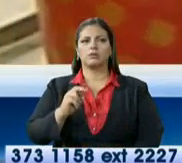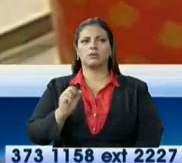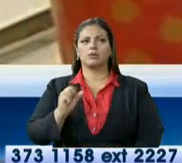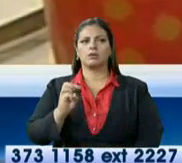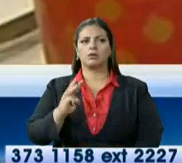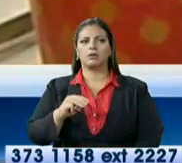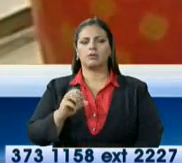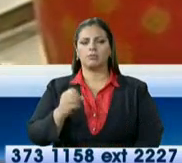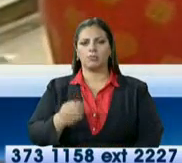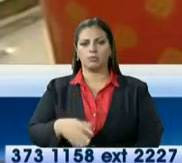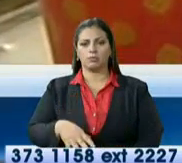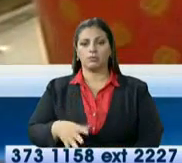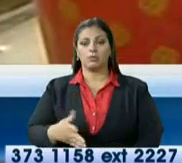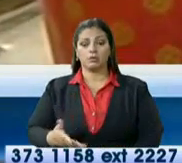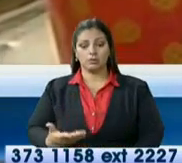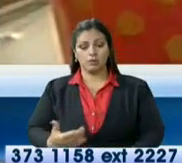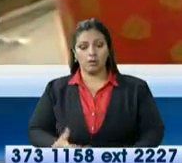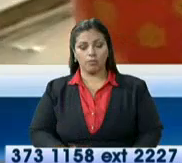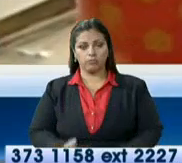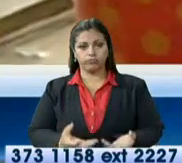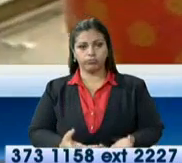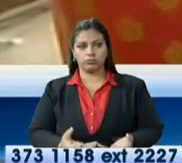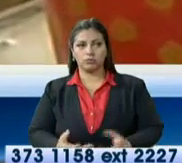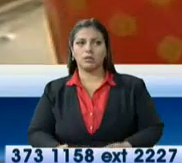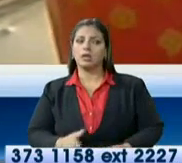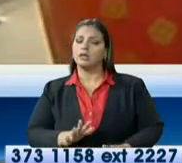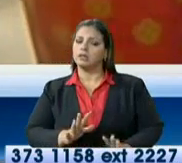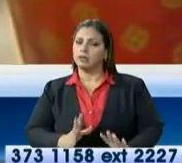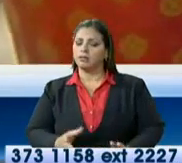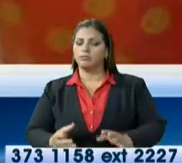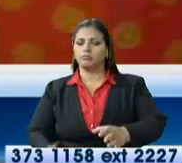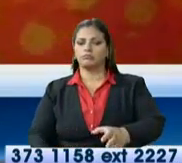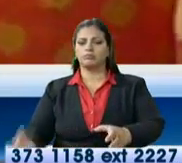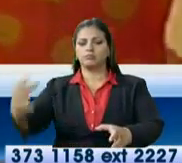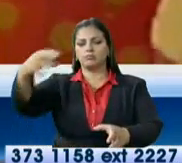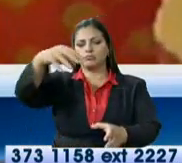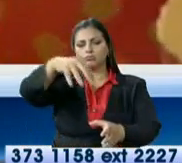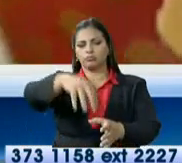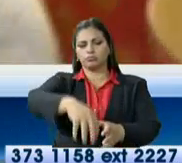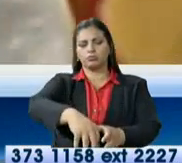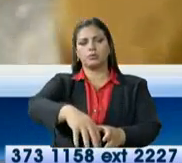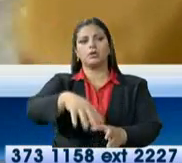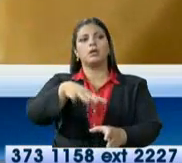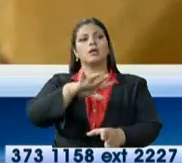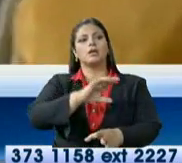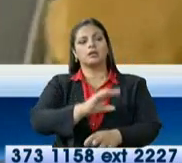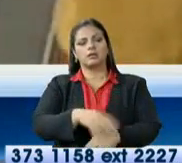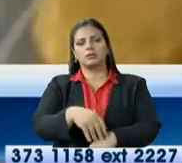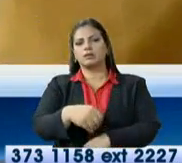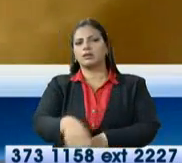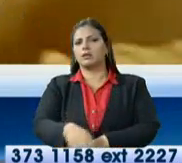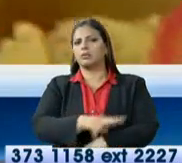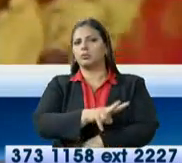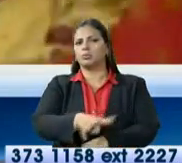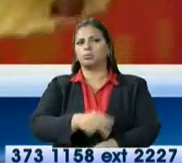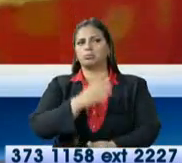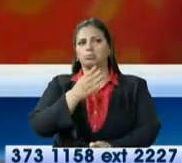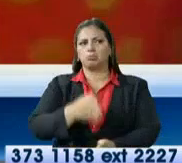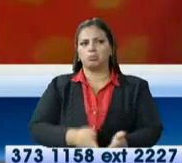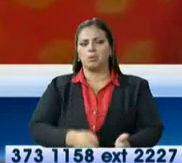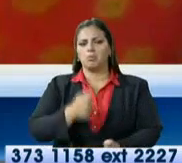Y luego ya está, ya ha eleudado, ¿no? Por sí. Eso se llama eleudar, cuando ya la masa ya